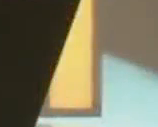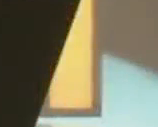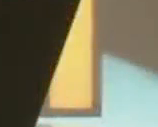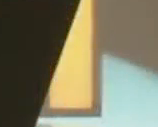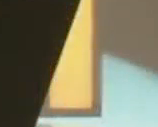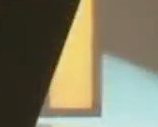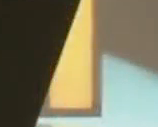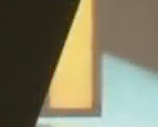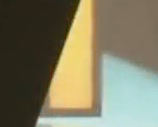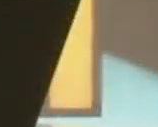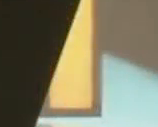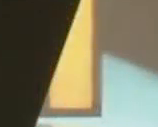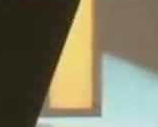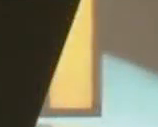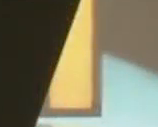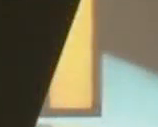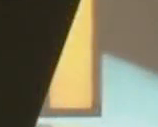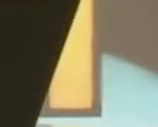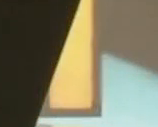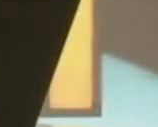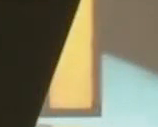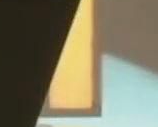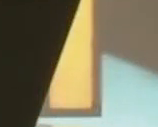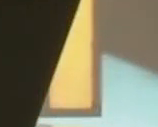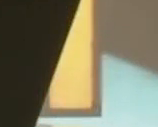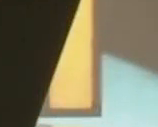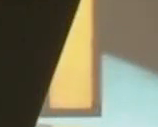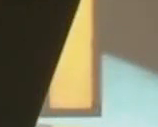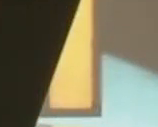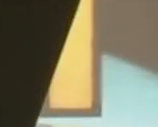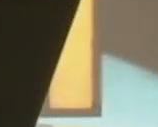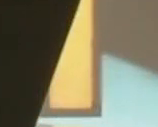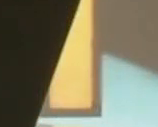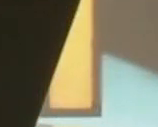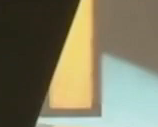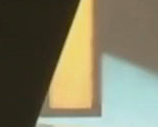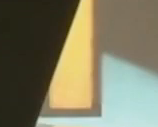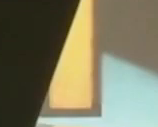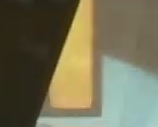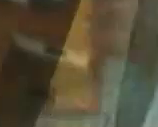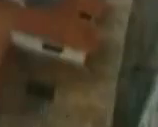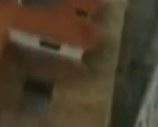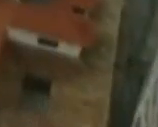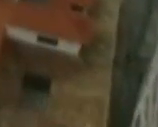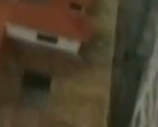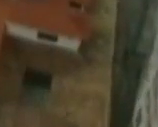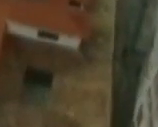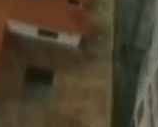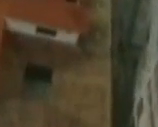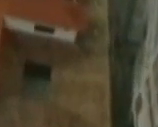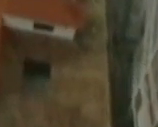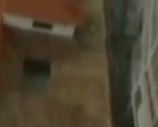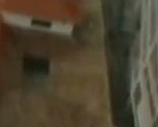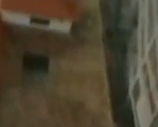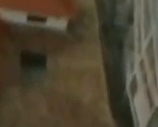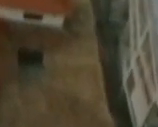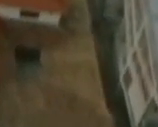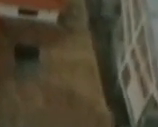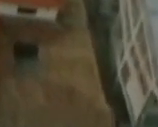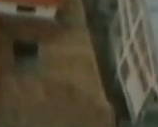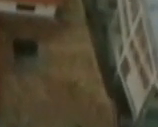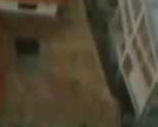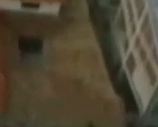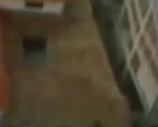tardes, de inmediato nos trasladamos al Panteón Nacional. Se genera importante información a esta hora. En el nombre del Padre, y del Hijo, y del Espíritu